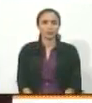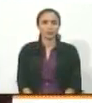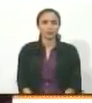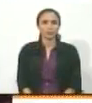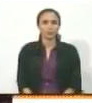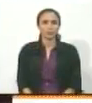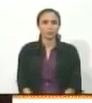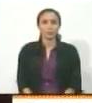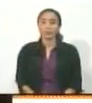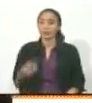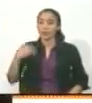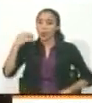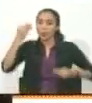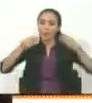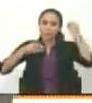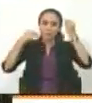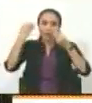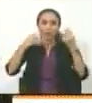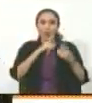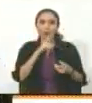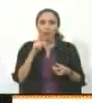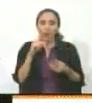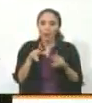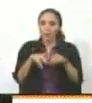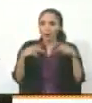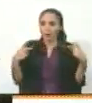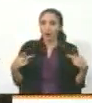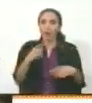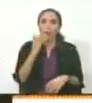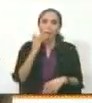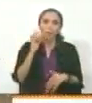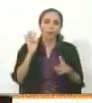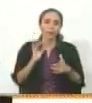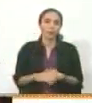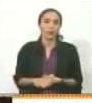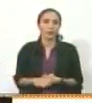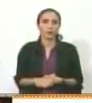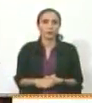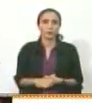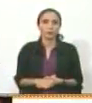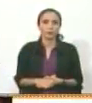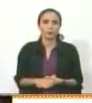He pensado en algunos nombres. Por ejemplo, qué sé yo.